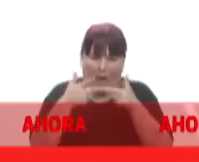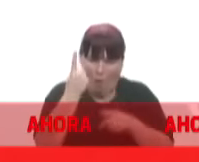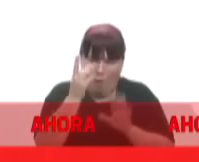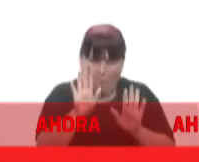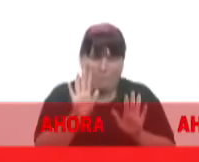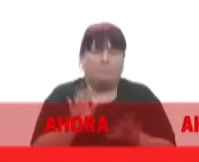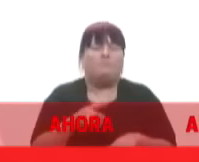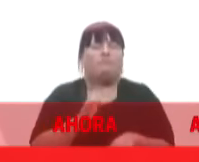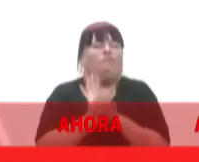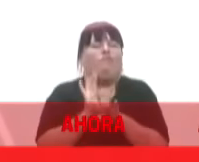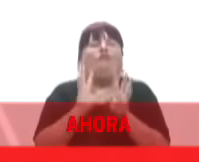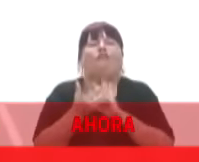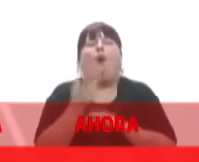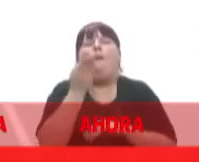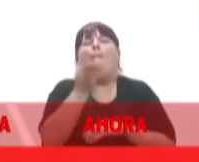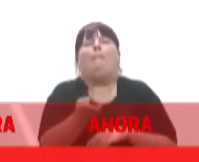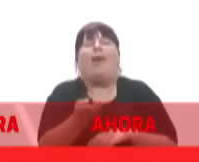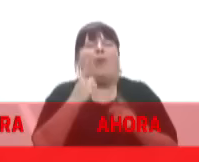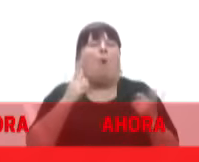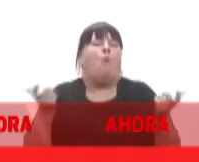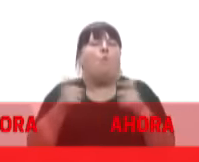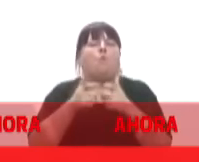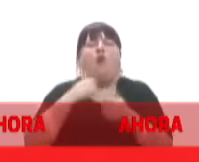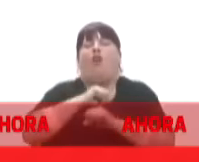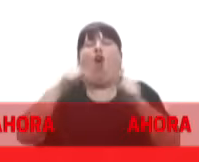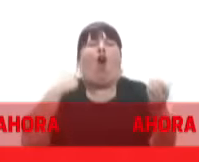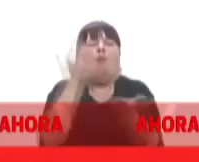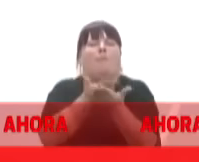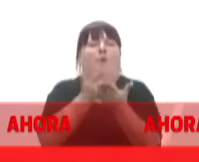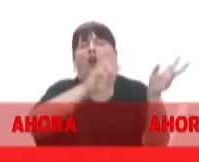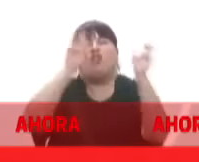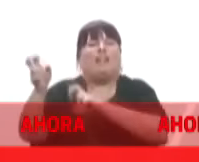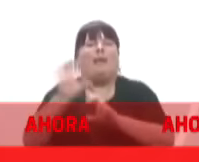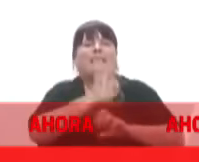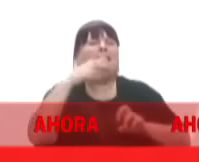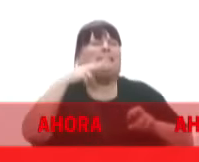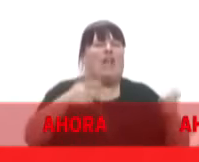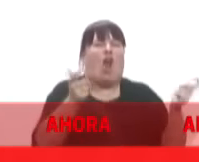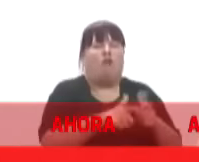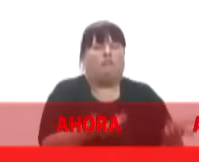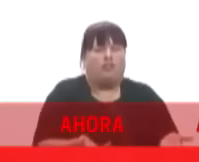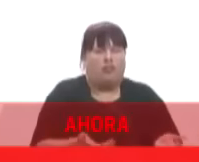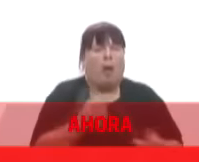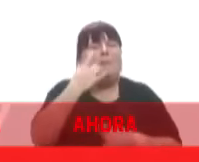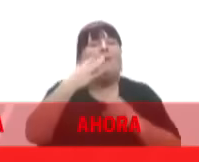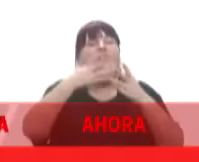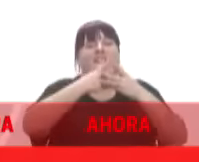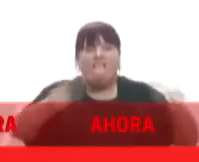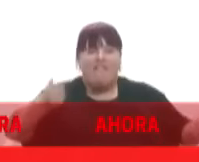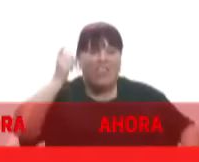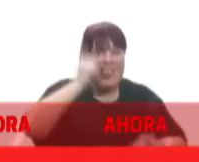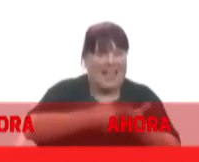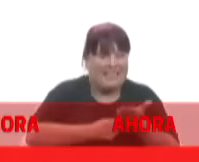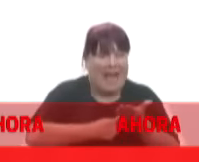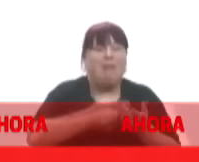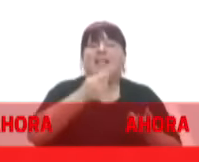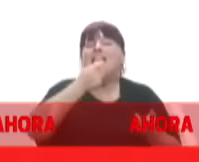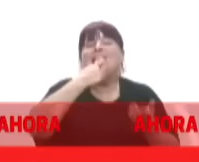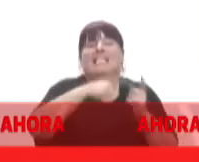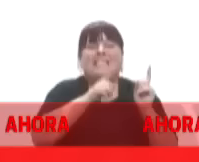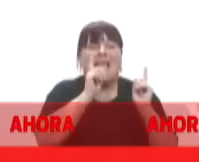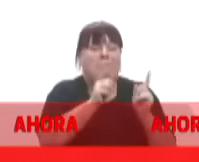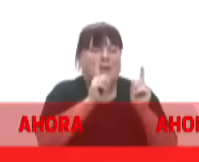Es casi pedir un tratamiento sobre tabla de otro tema. Tenemos que terminar primero el dictamen. Si cayera sobre la